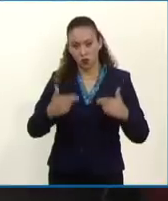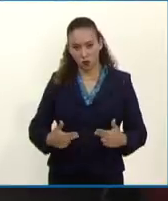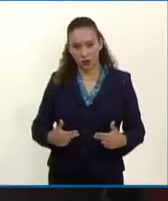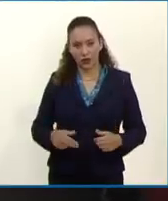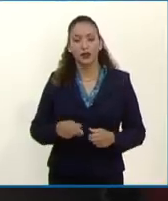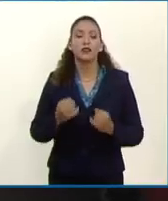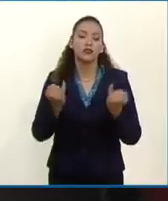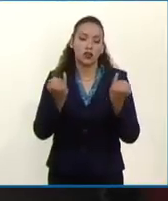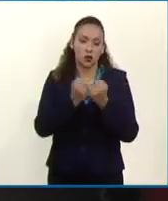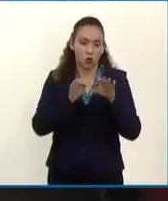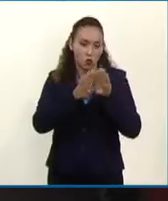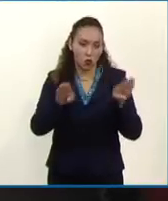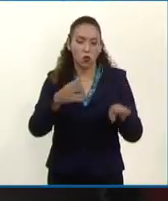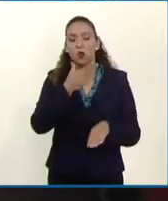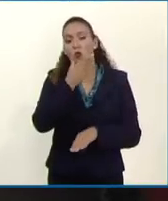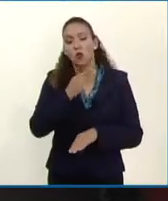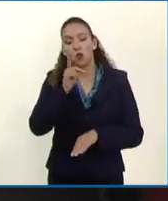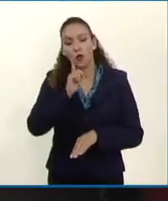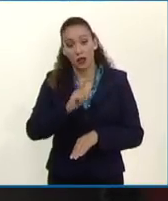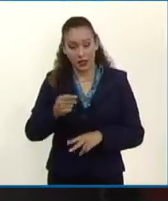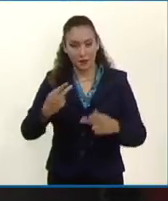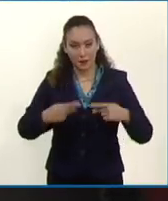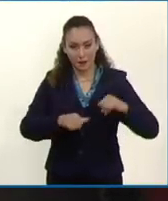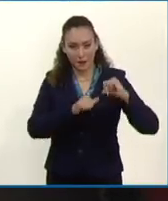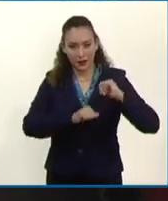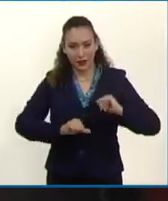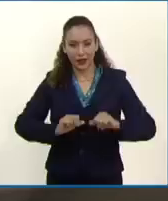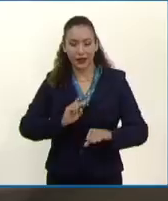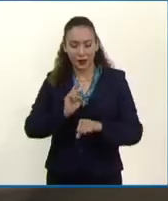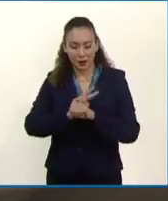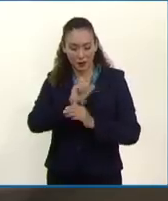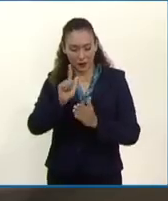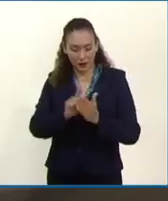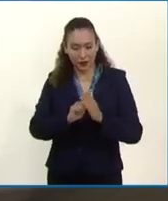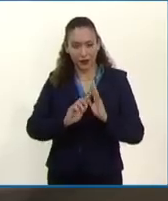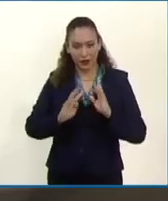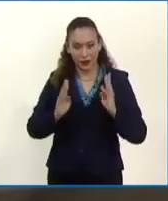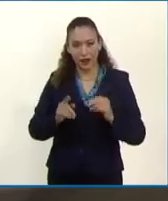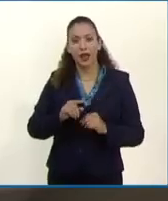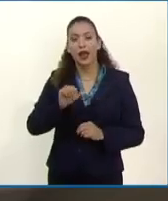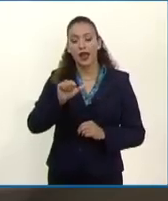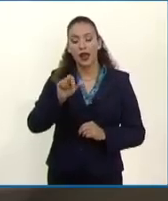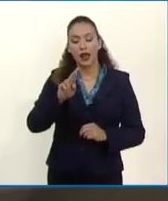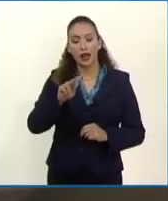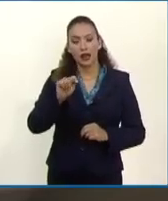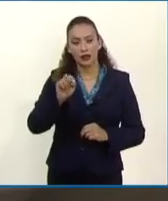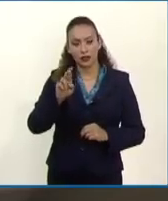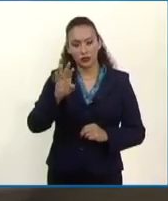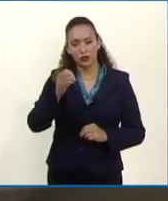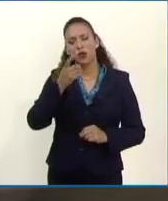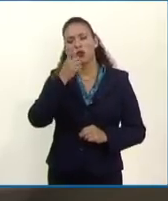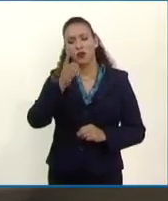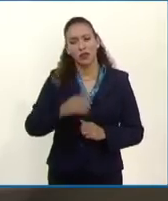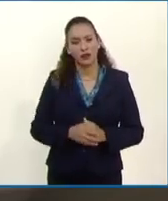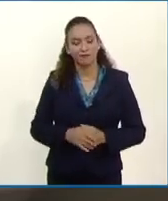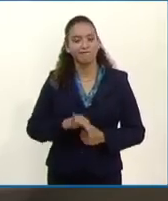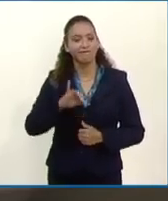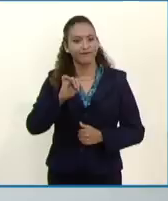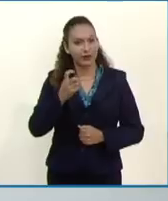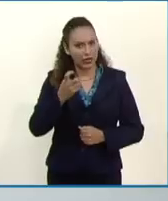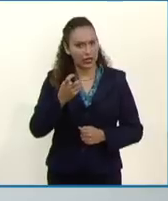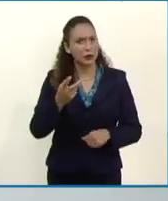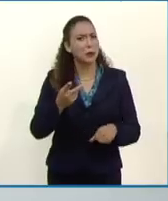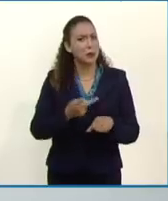Asuntos Internacionales del Consejo de la Judicatura Federal, Arturo Guerrero Zazueta, advirtió que se trata de un